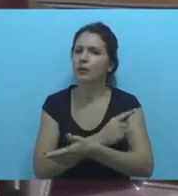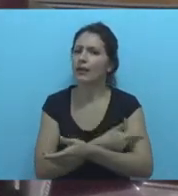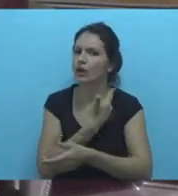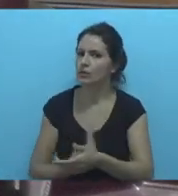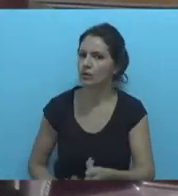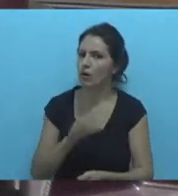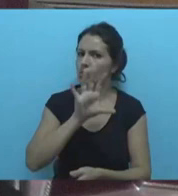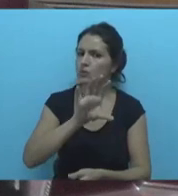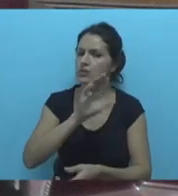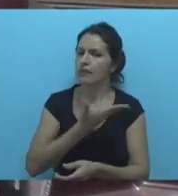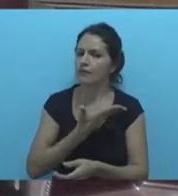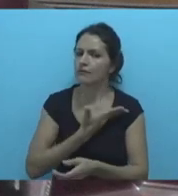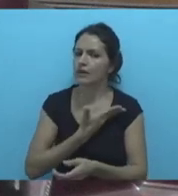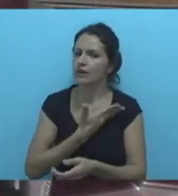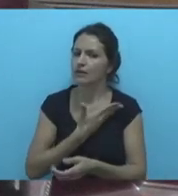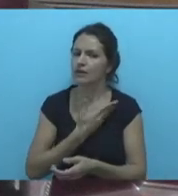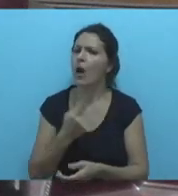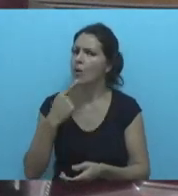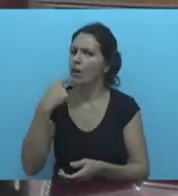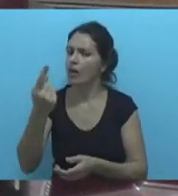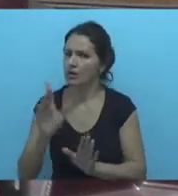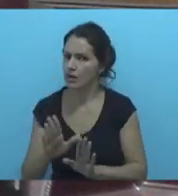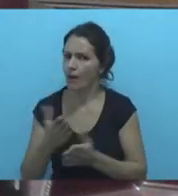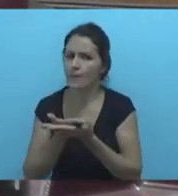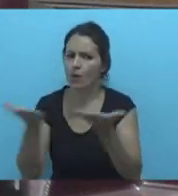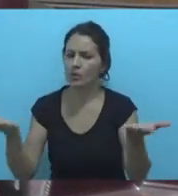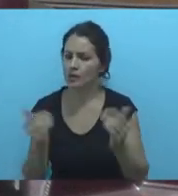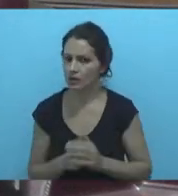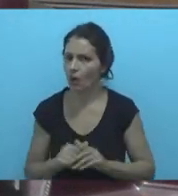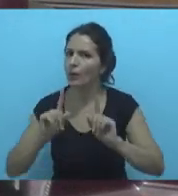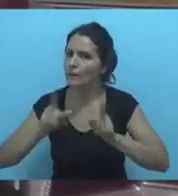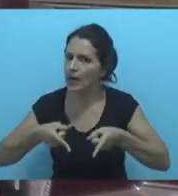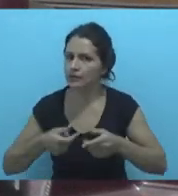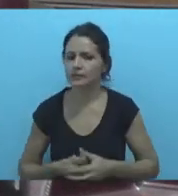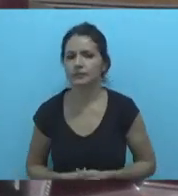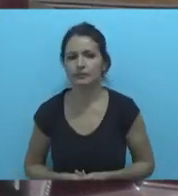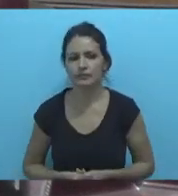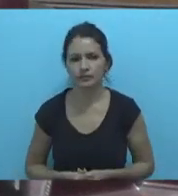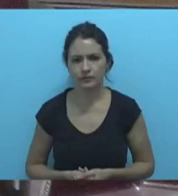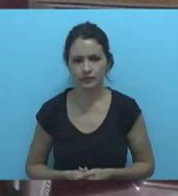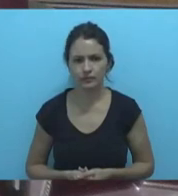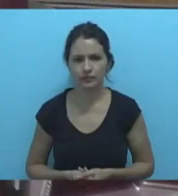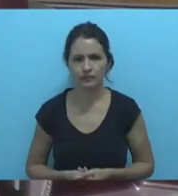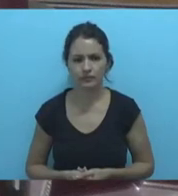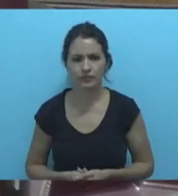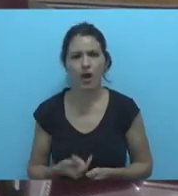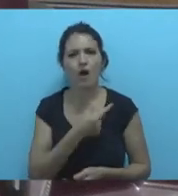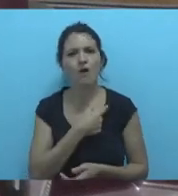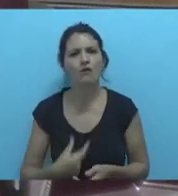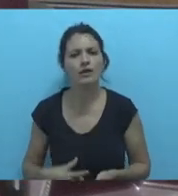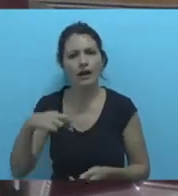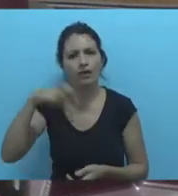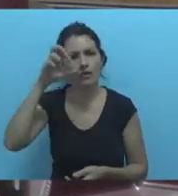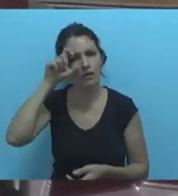la provincia de Santa Fe un pronunciamiento igual sobre lo que sucede allí en Formosa. Gobernador Perotti, los